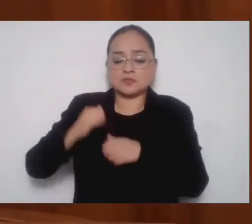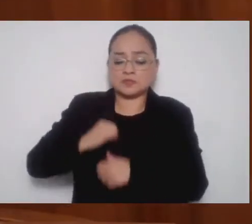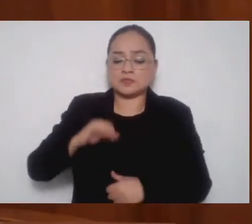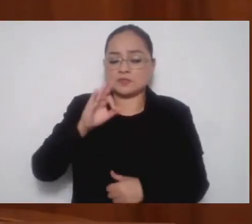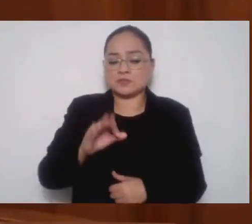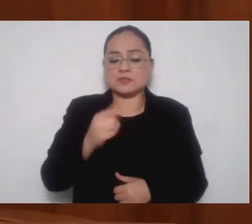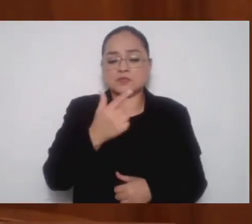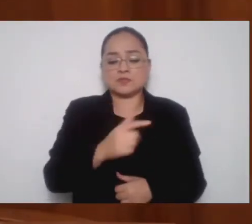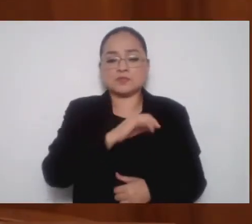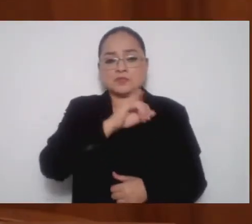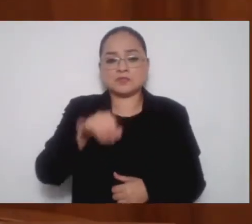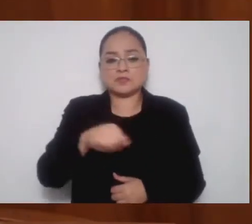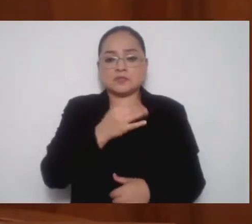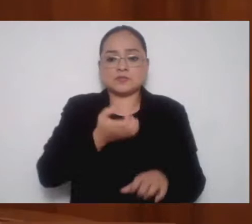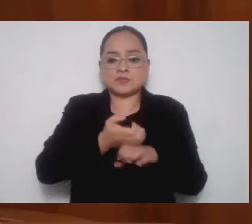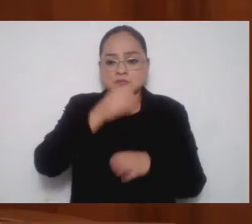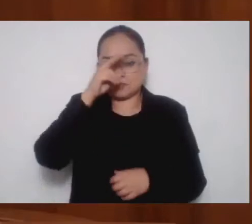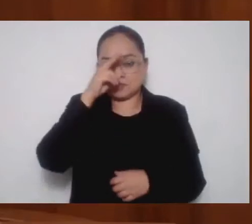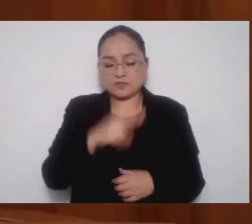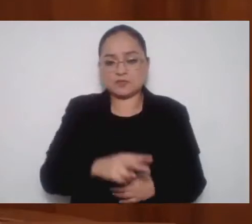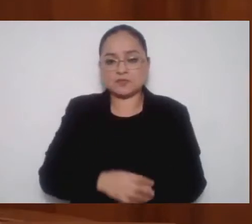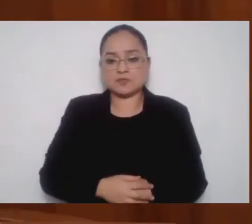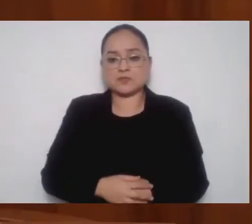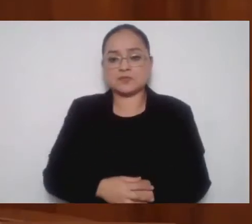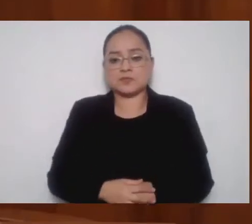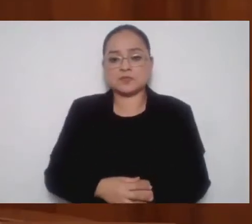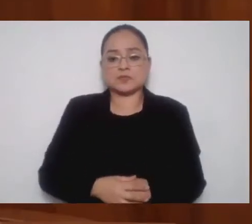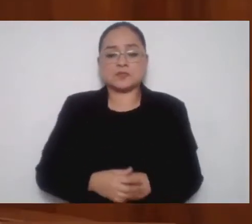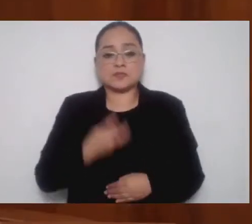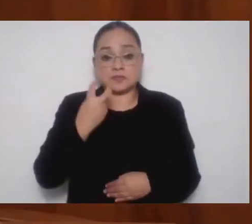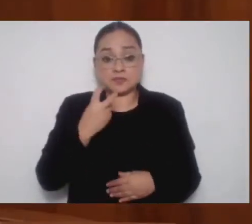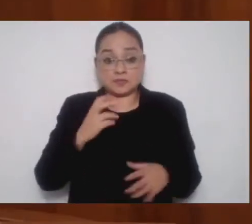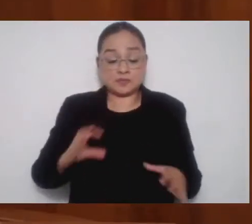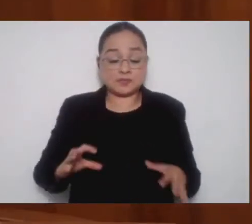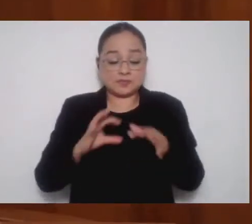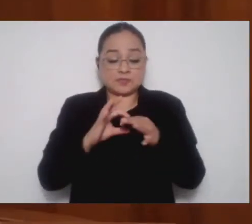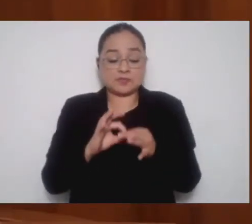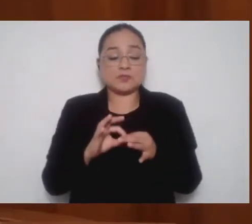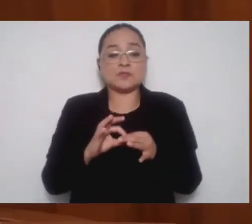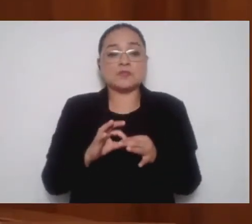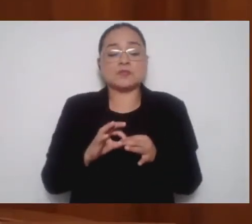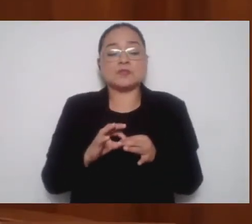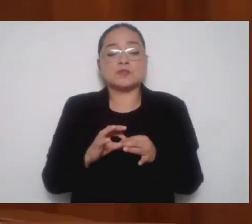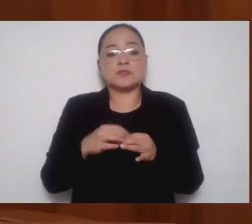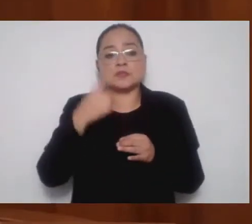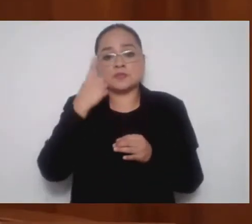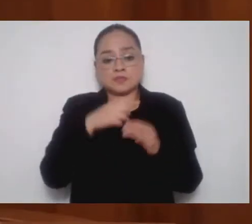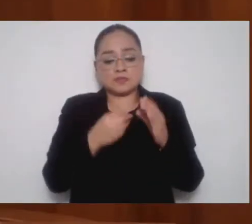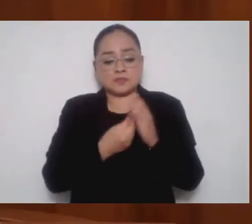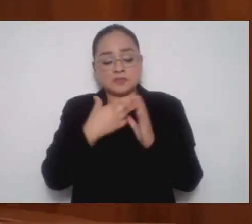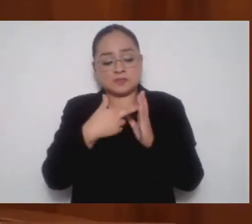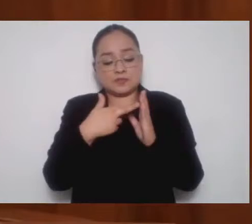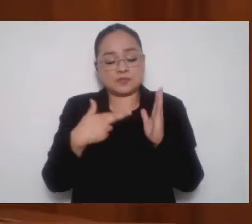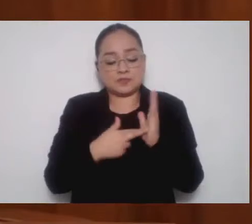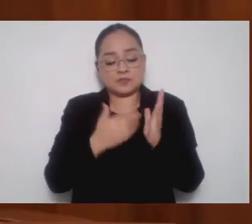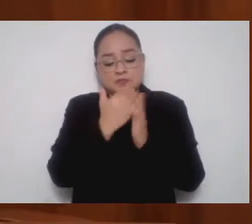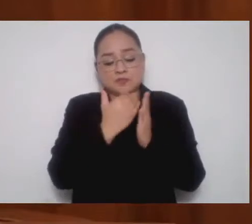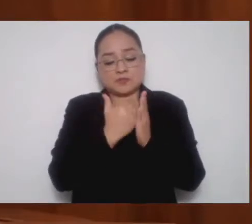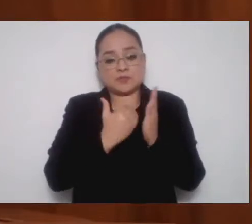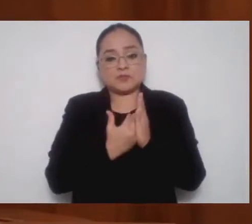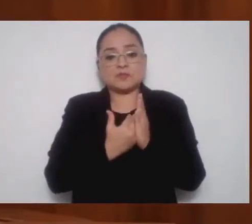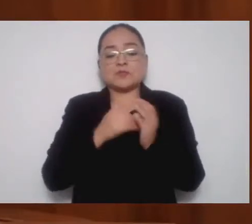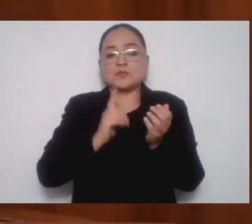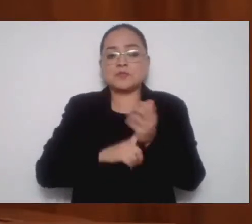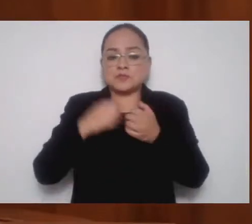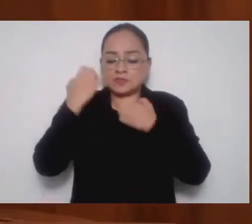fiscal general de justicia del Estado de México, con base en el cumplimiento de los requisitos legales,